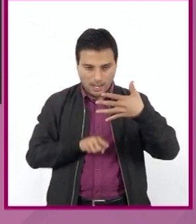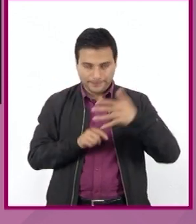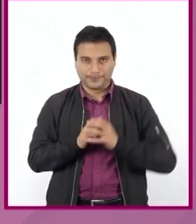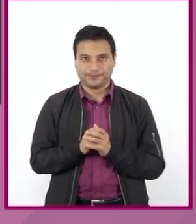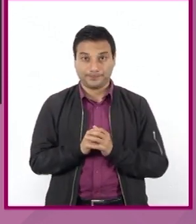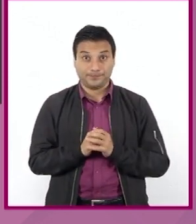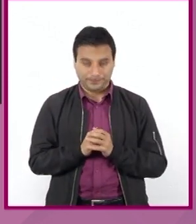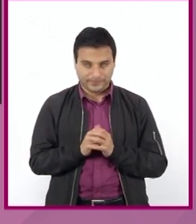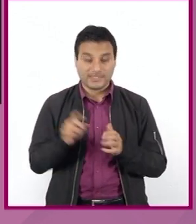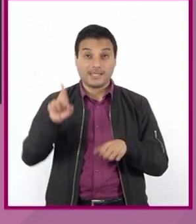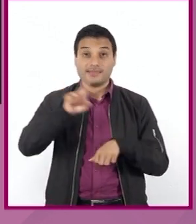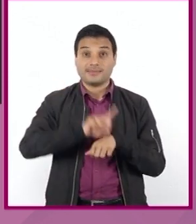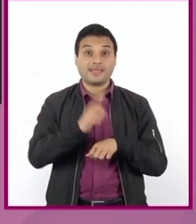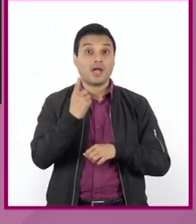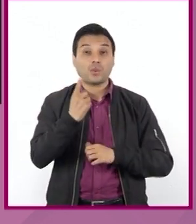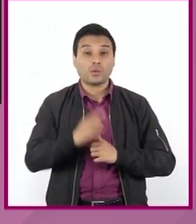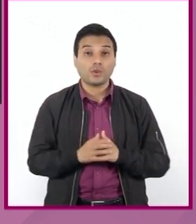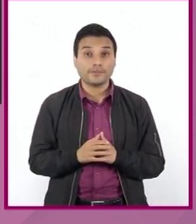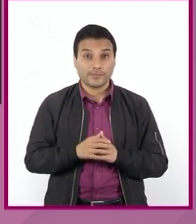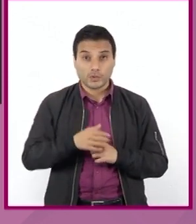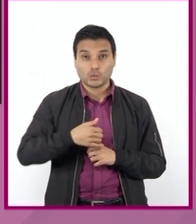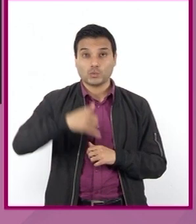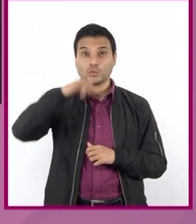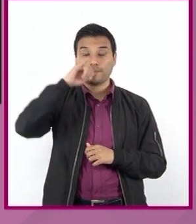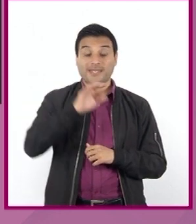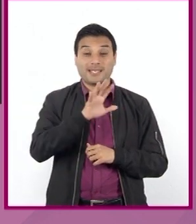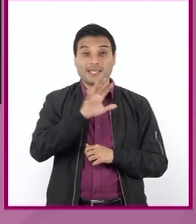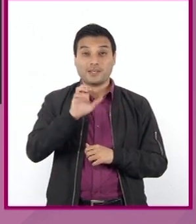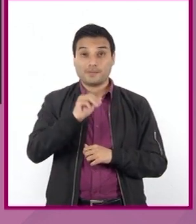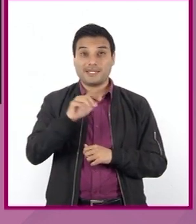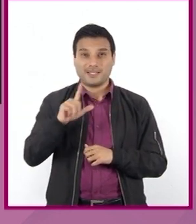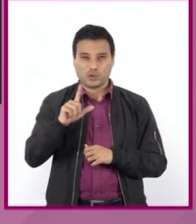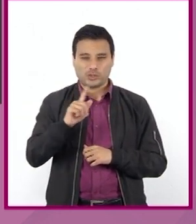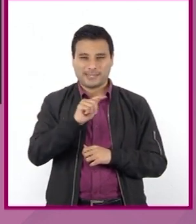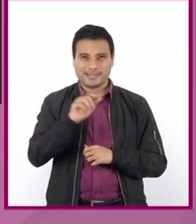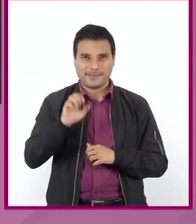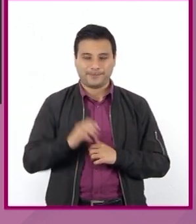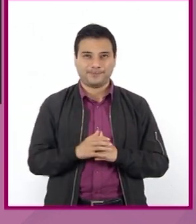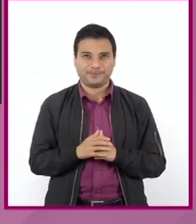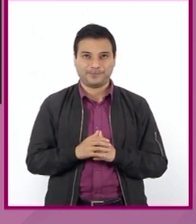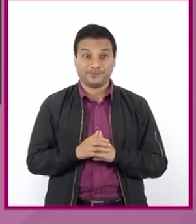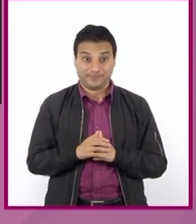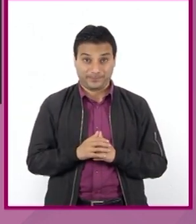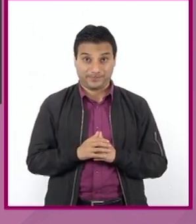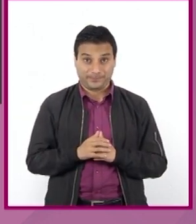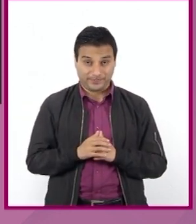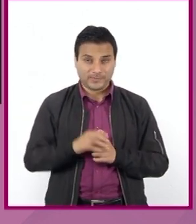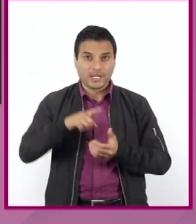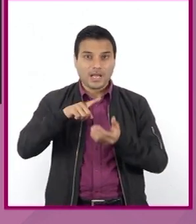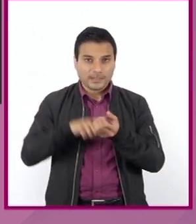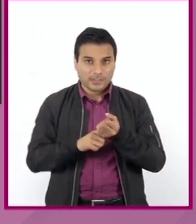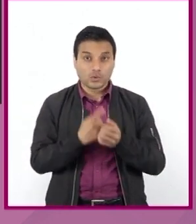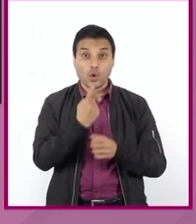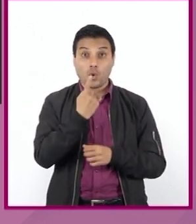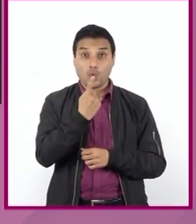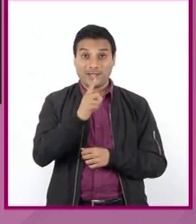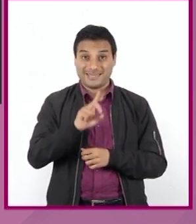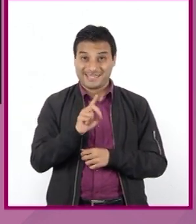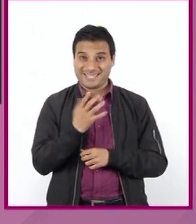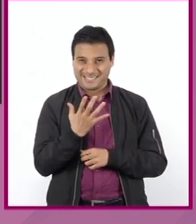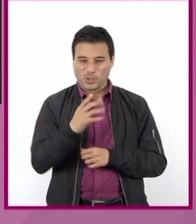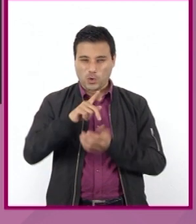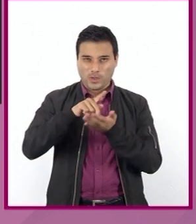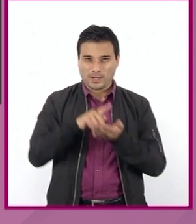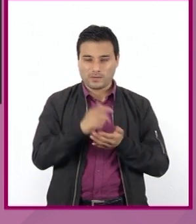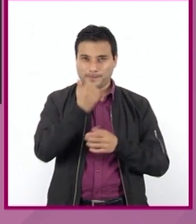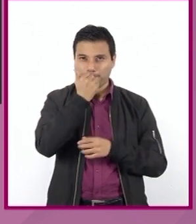Sabemos que el día 1 se ha consumido 500 mililitros de té y esto aporta un 35avo de